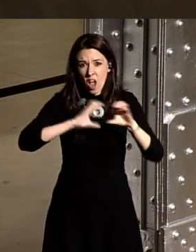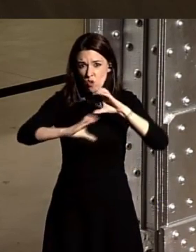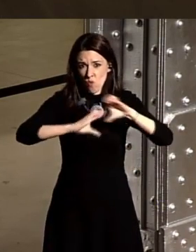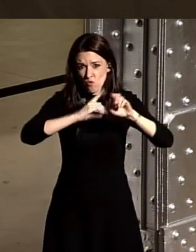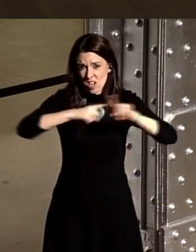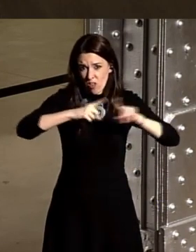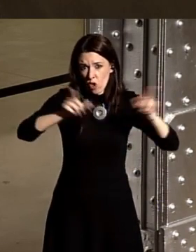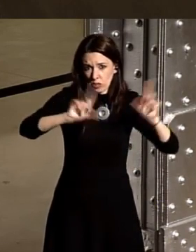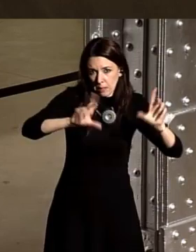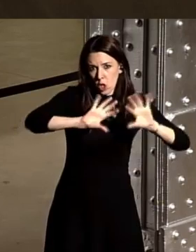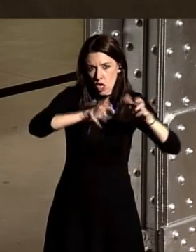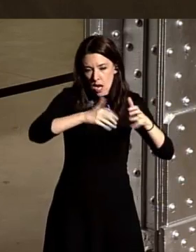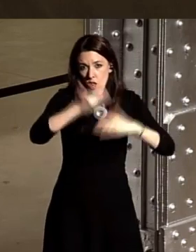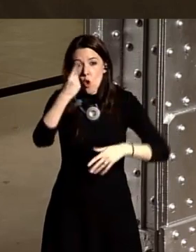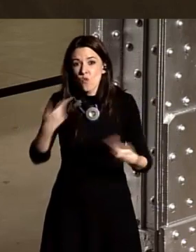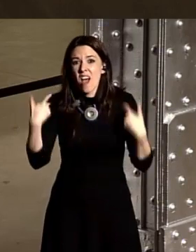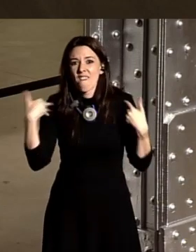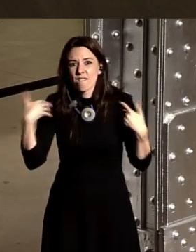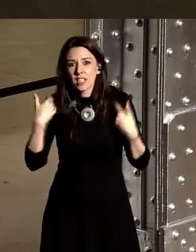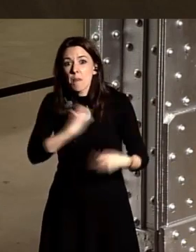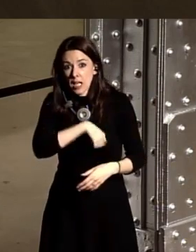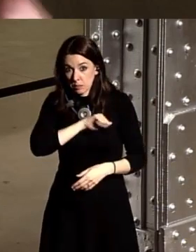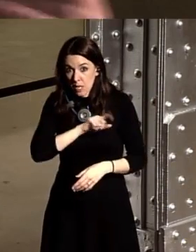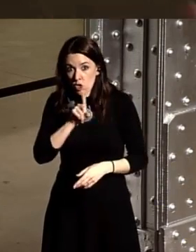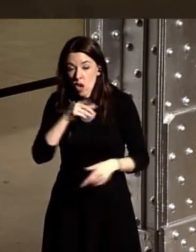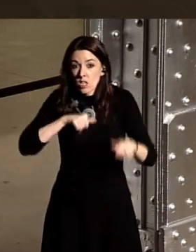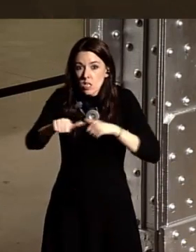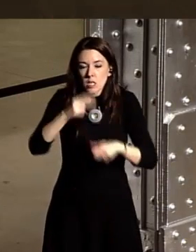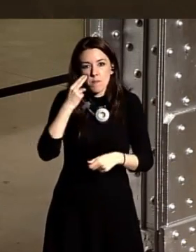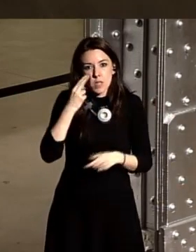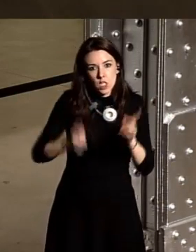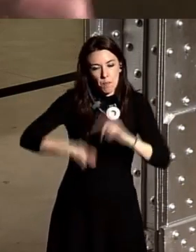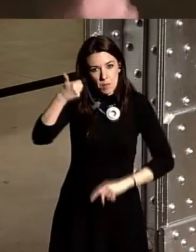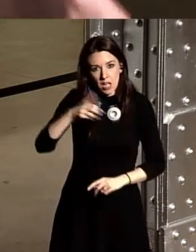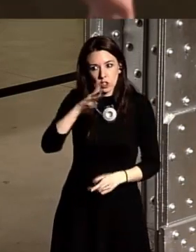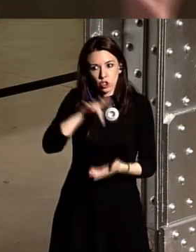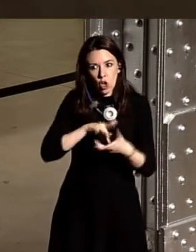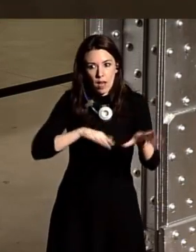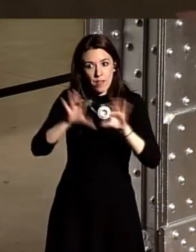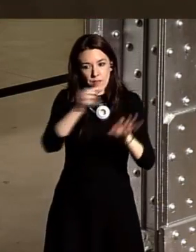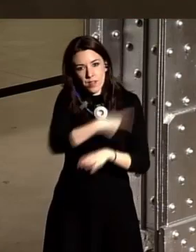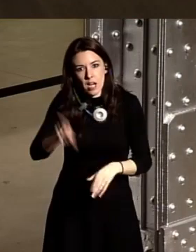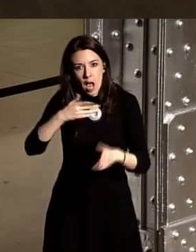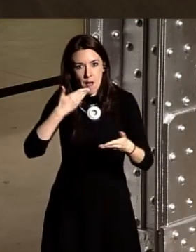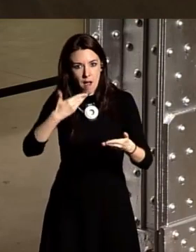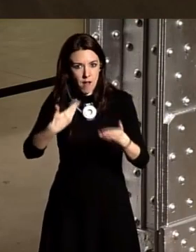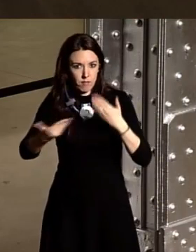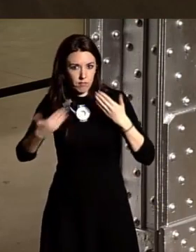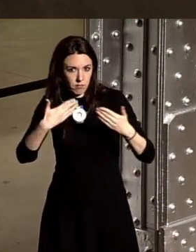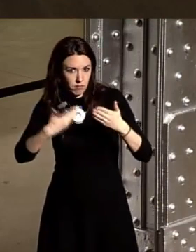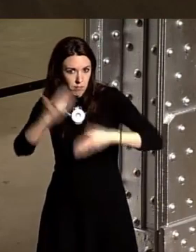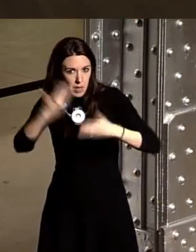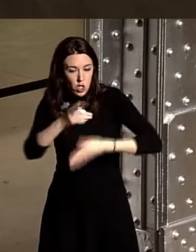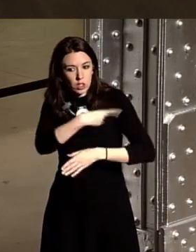de las víctimas era español, a partir de ese momento tuvieron más miedo a la hora de decidir enviar a alguien a un conflicto